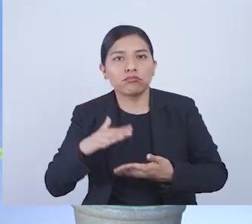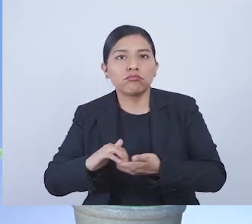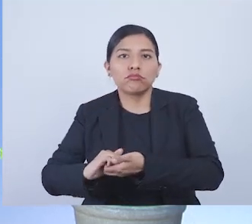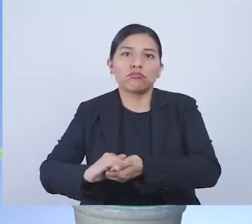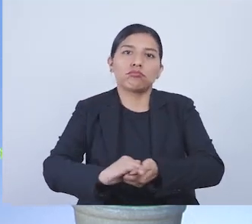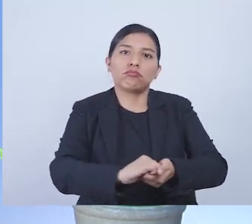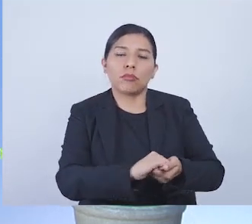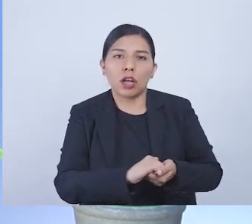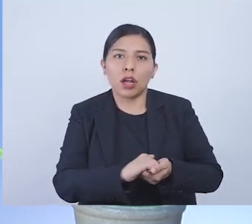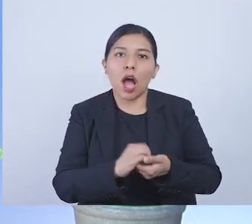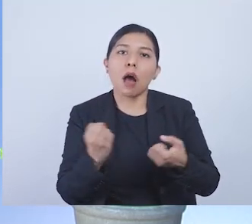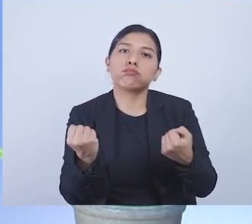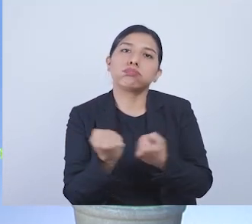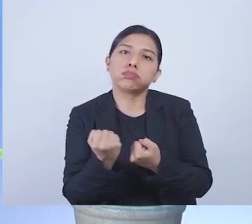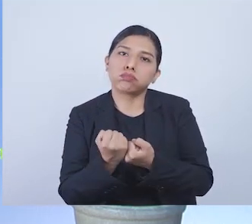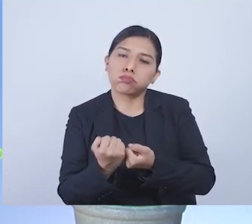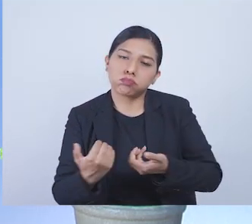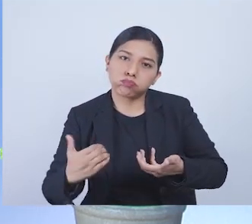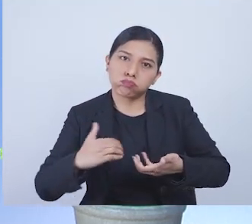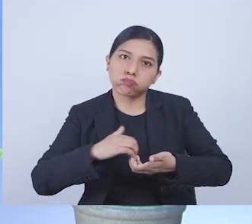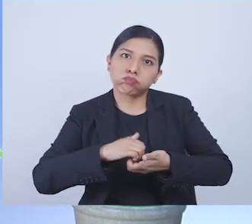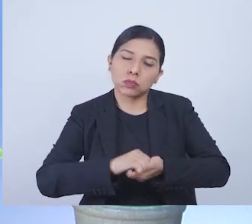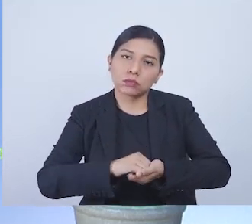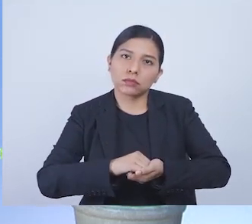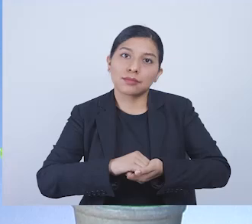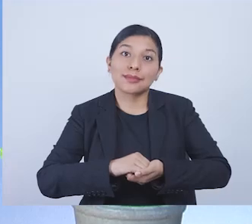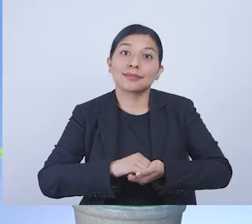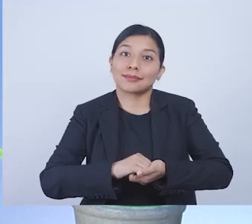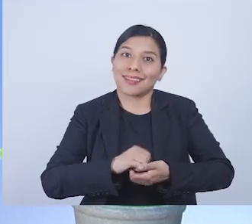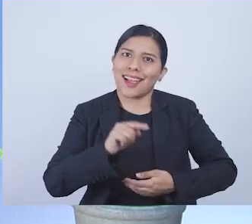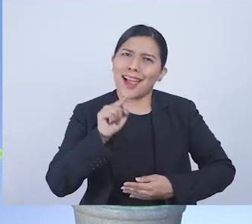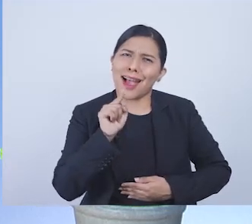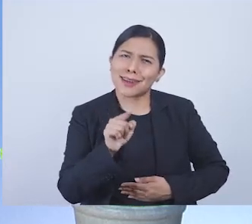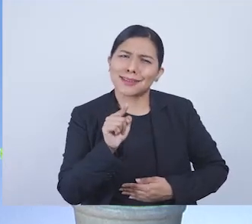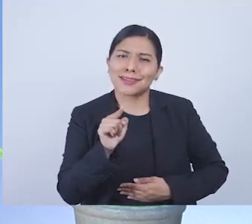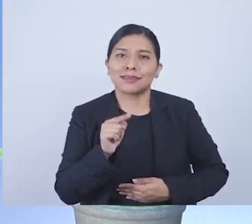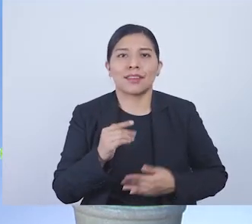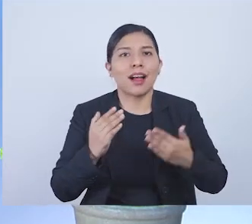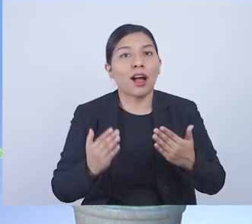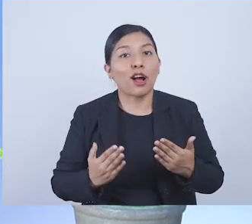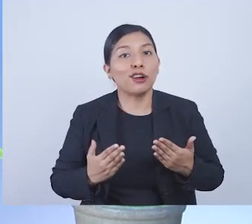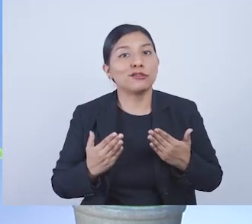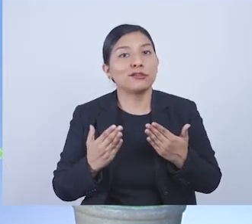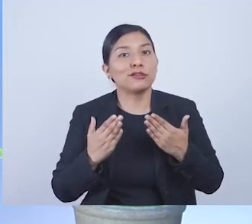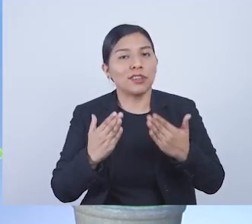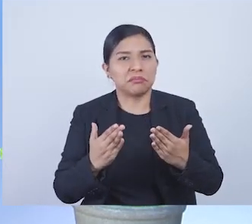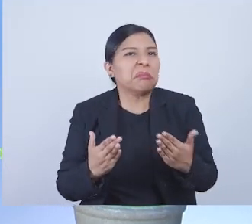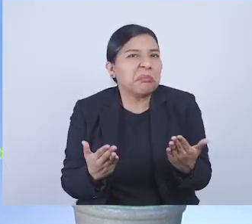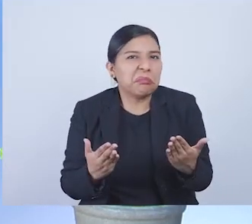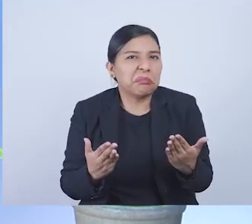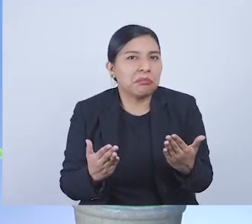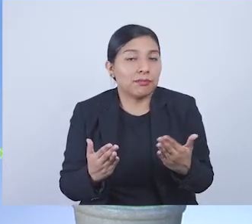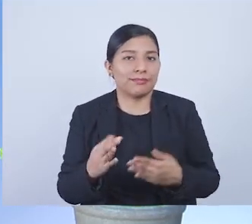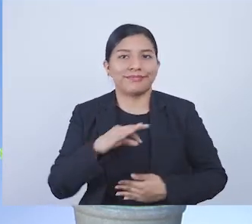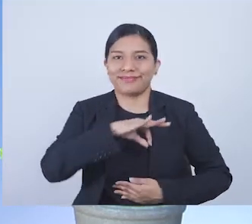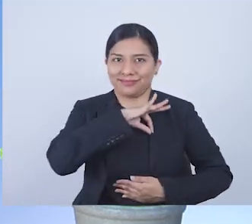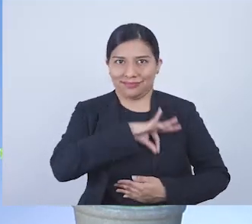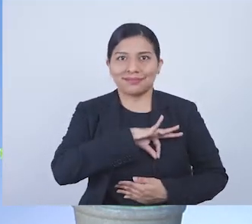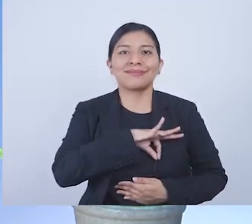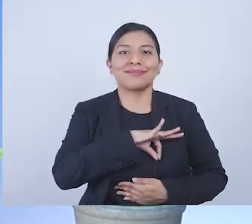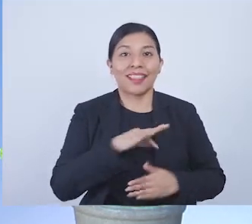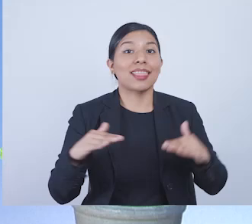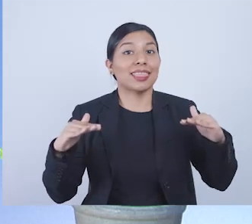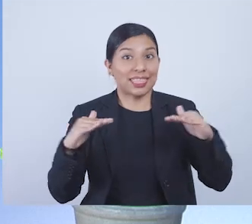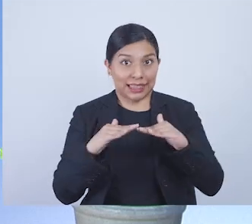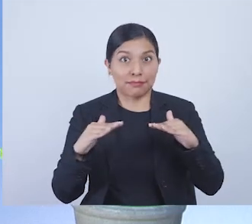la cooperación. Todo eso ayuda. ¿Y todo eso en qué sentido? Beneficia